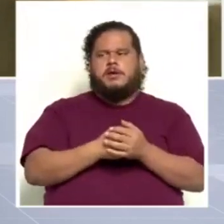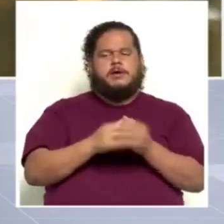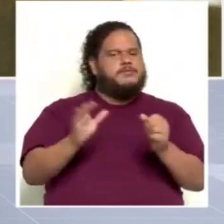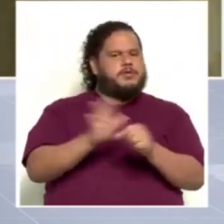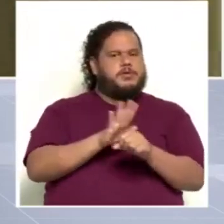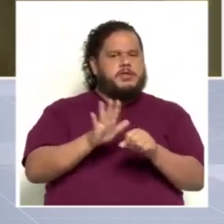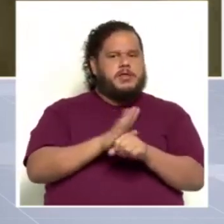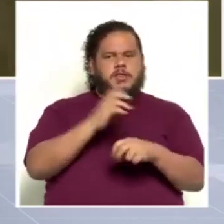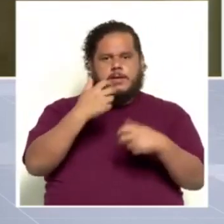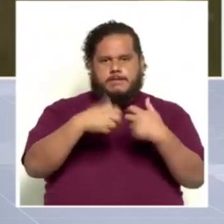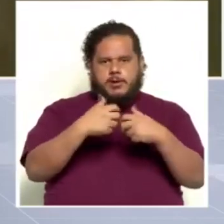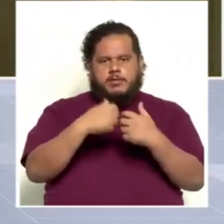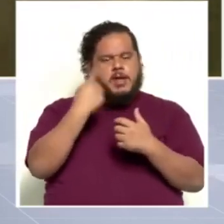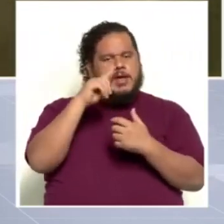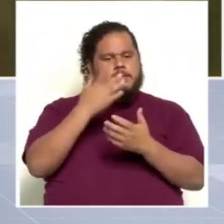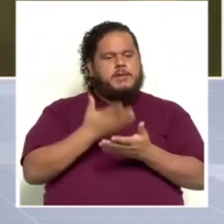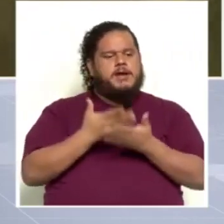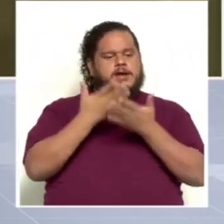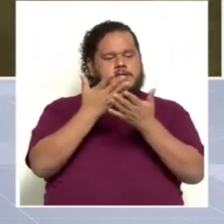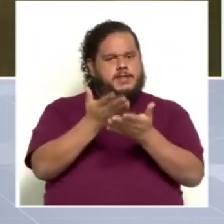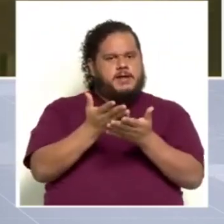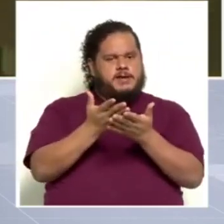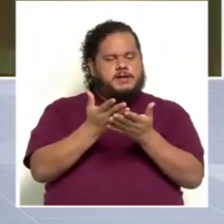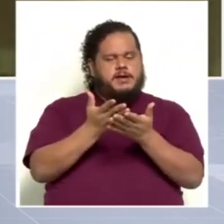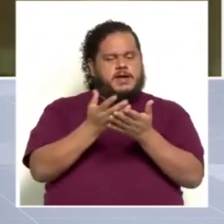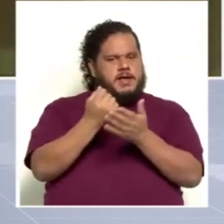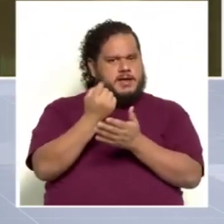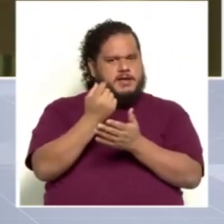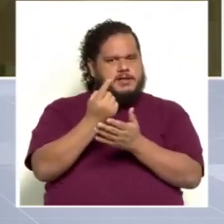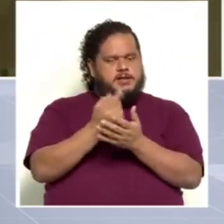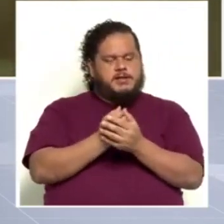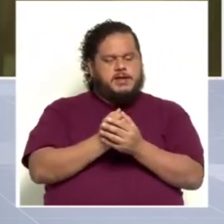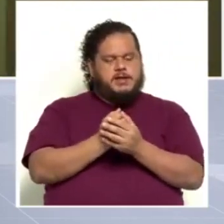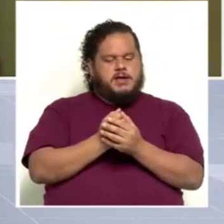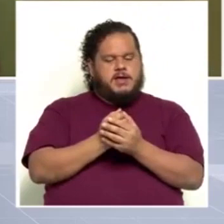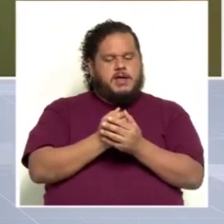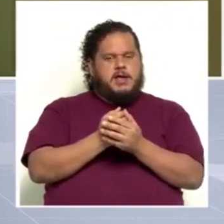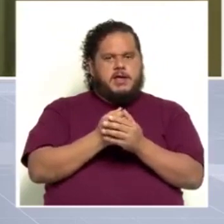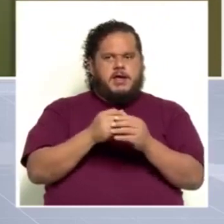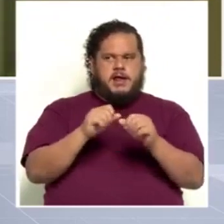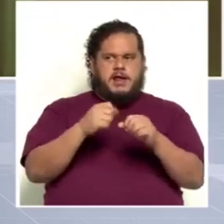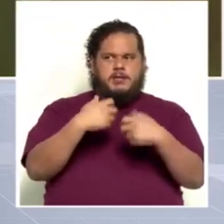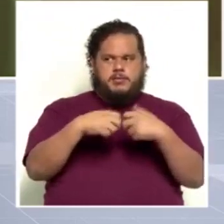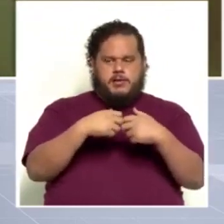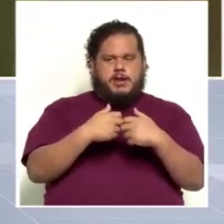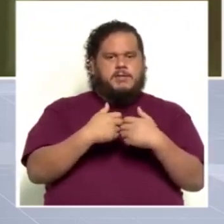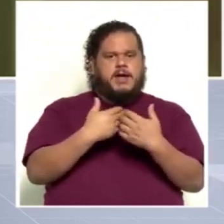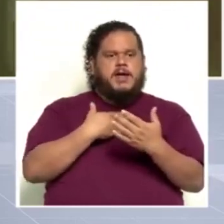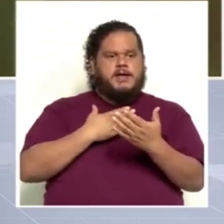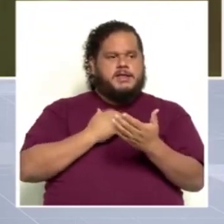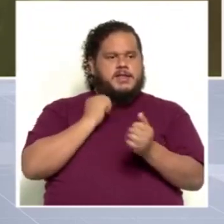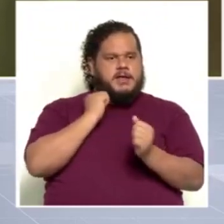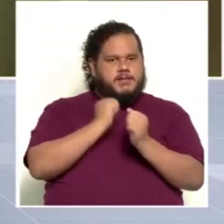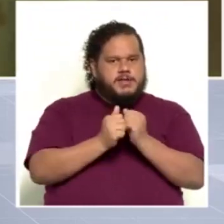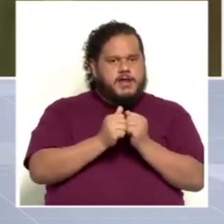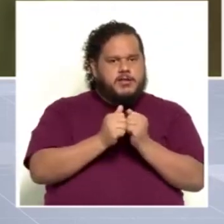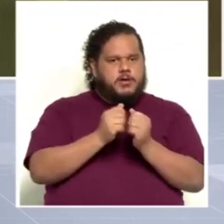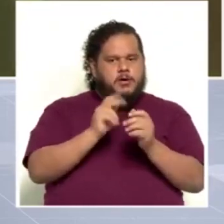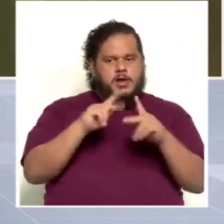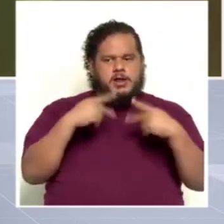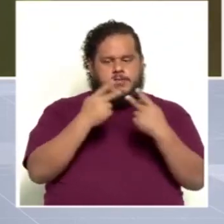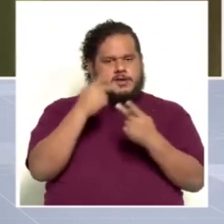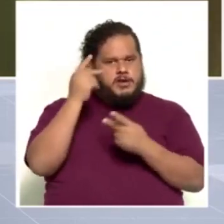suficientemente polémica para dar a entender la fisura que es por la que estaba pasando el partido de gobierno, para entender sus